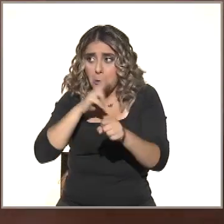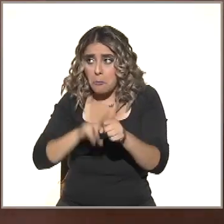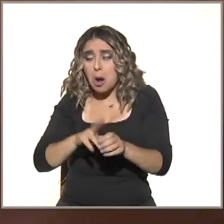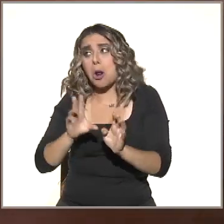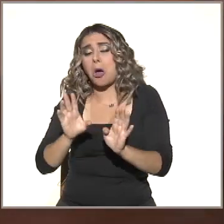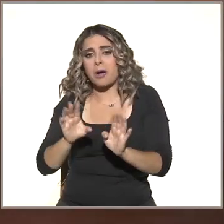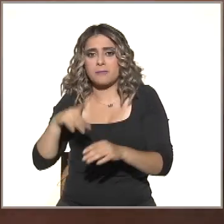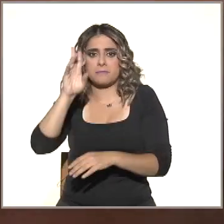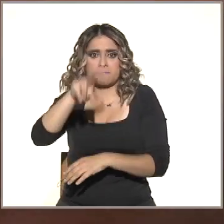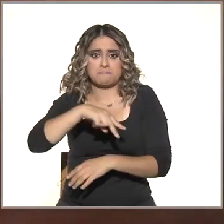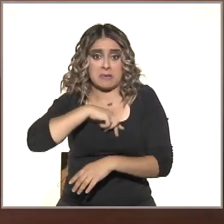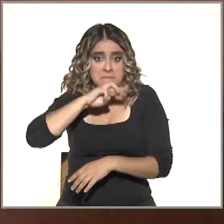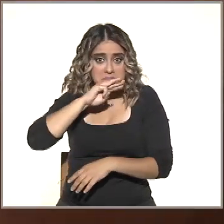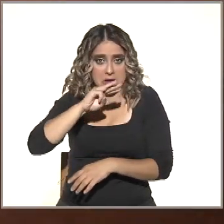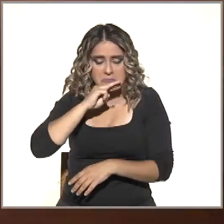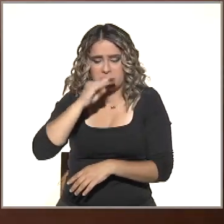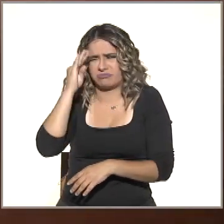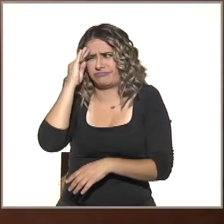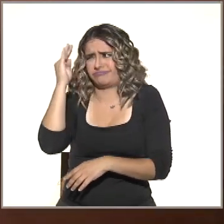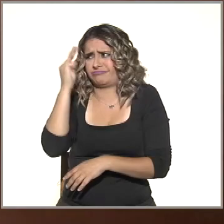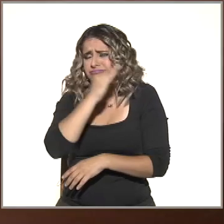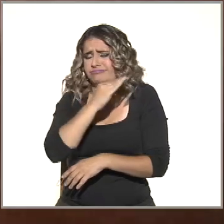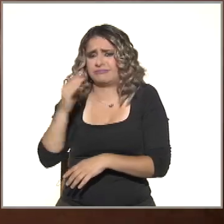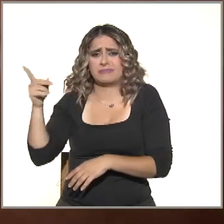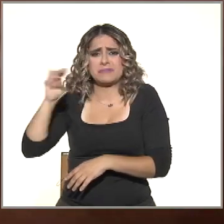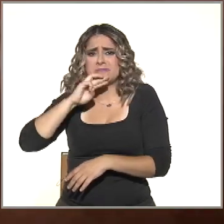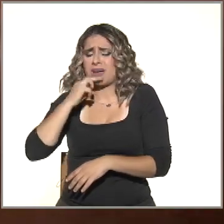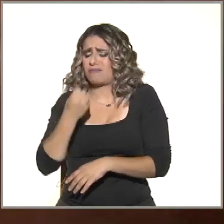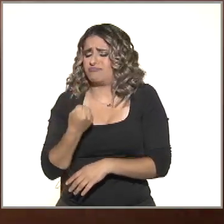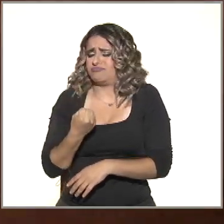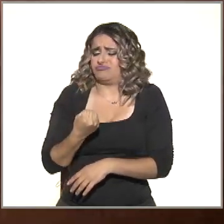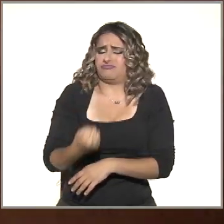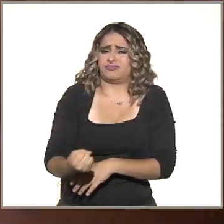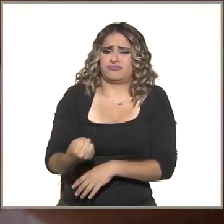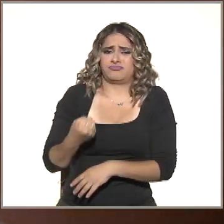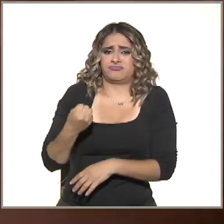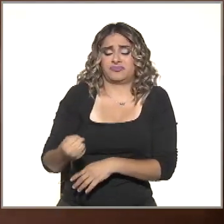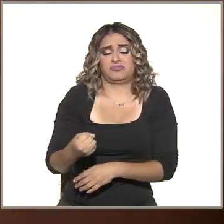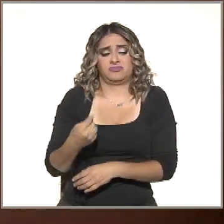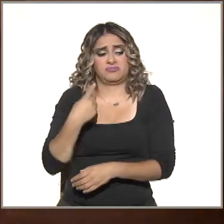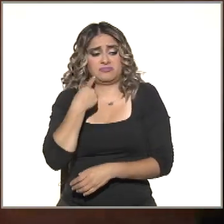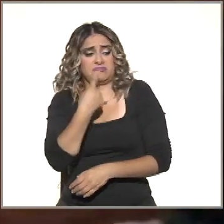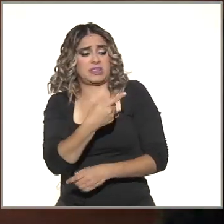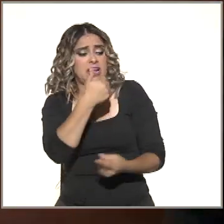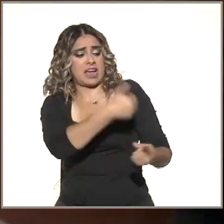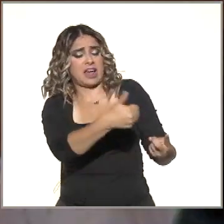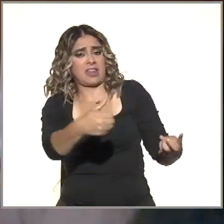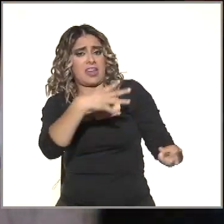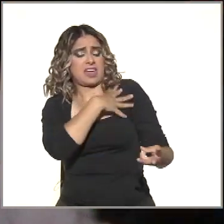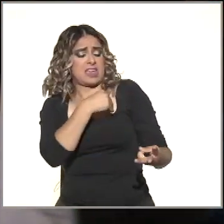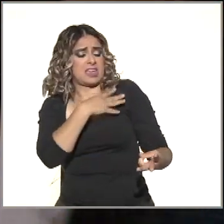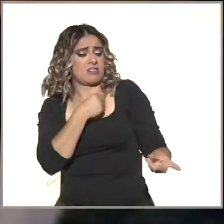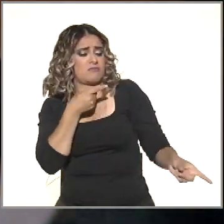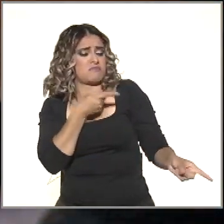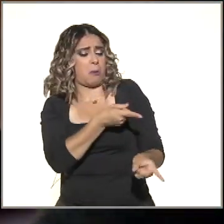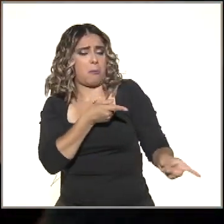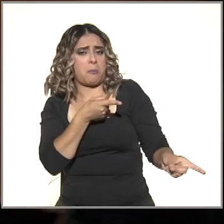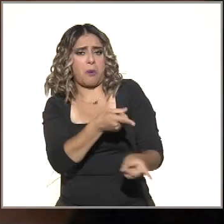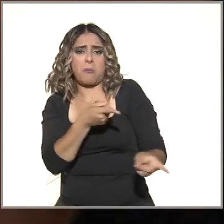era terrible, era una mujer fuerte y cuando se refería a cada uno de nosotros, casi siempre lo